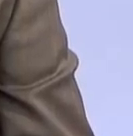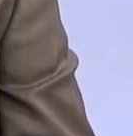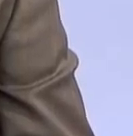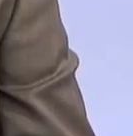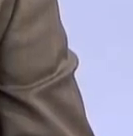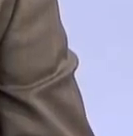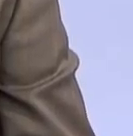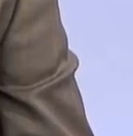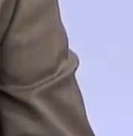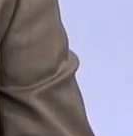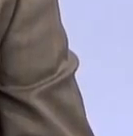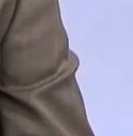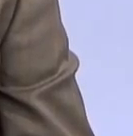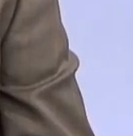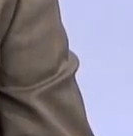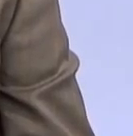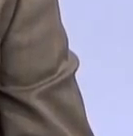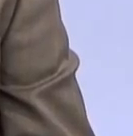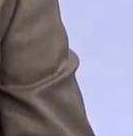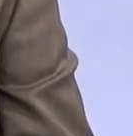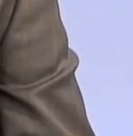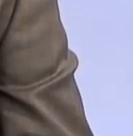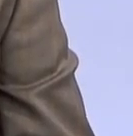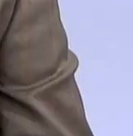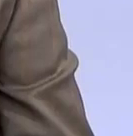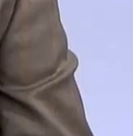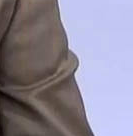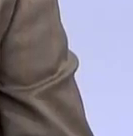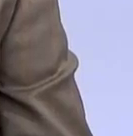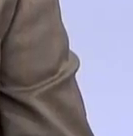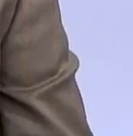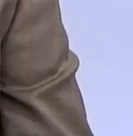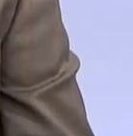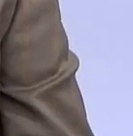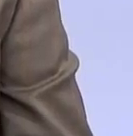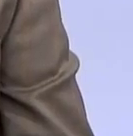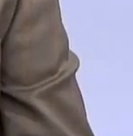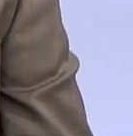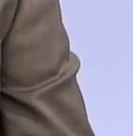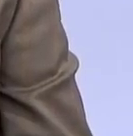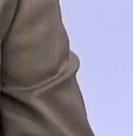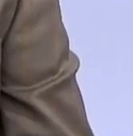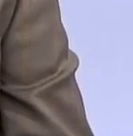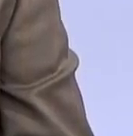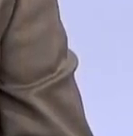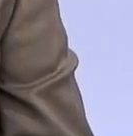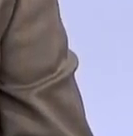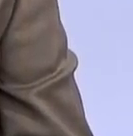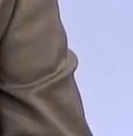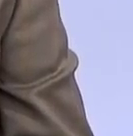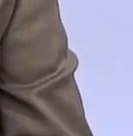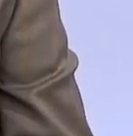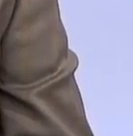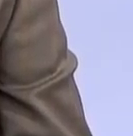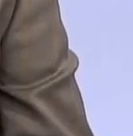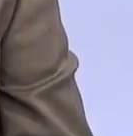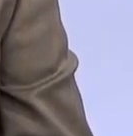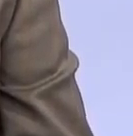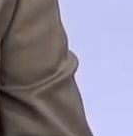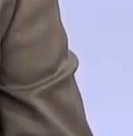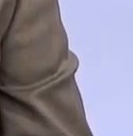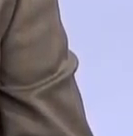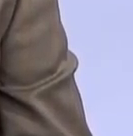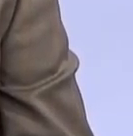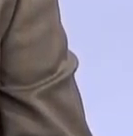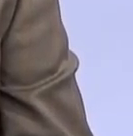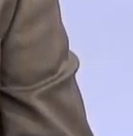donde también provino la denuncia de la justicia norteamericana, que intervino para